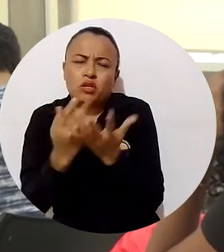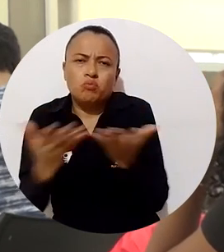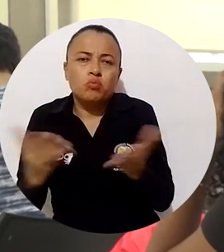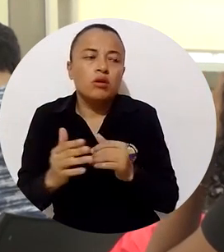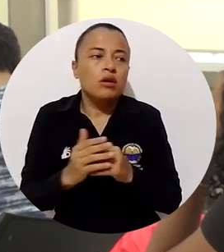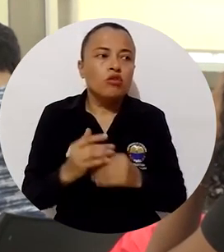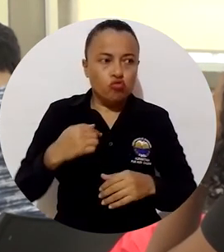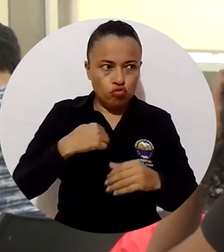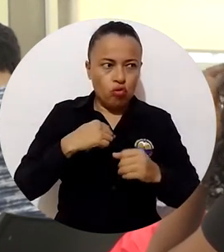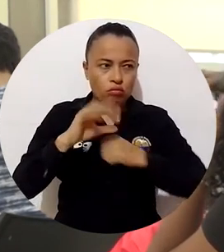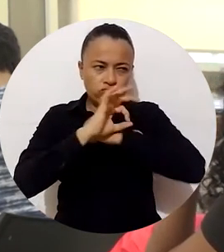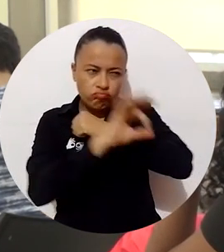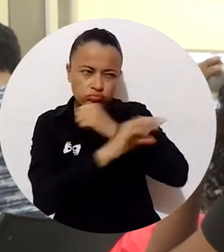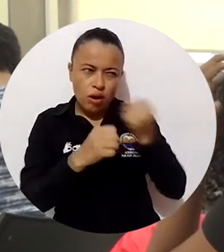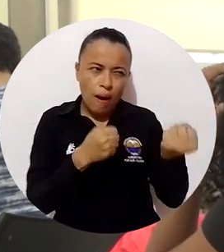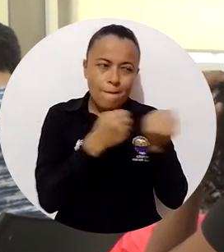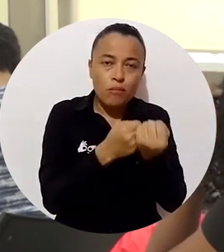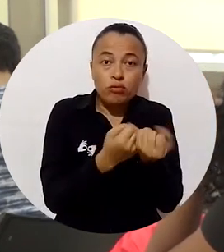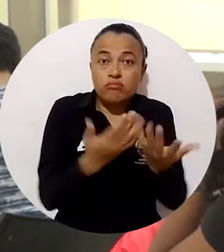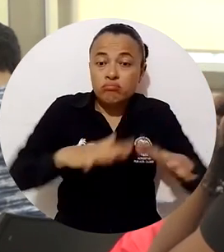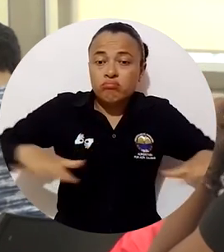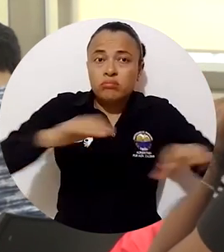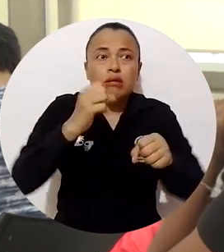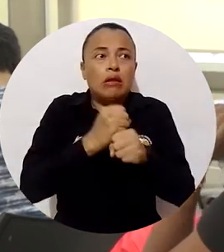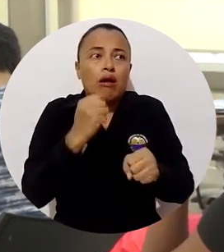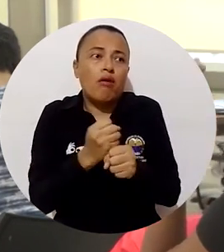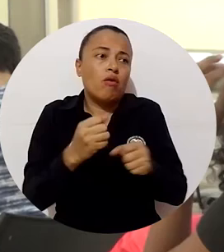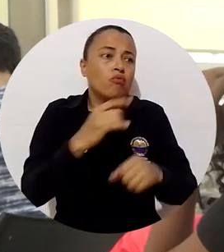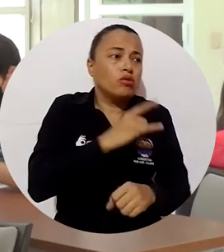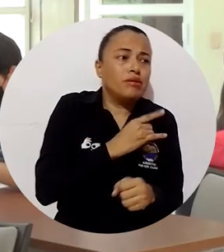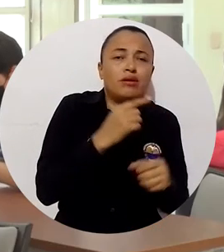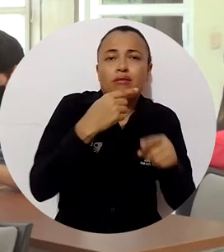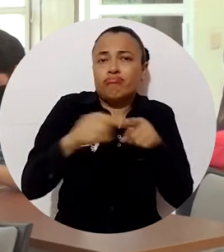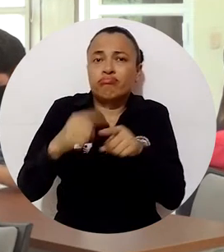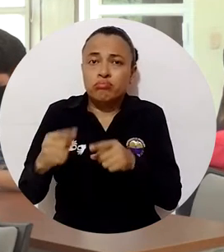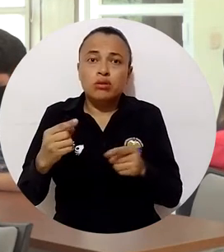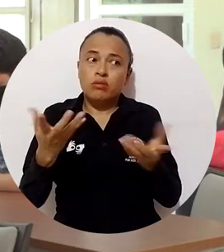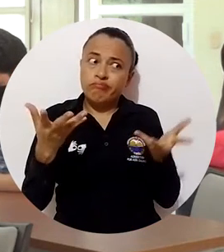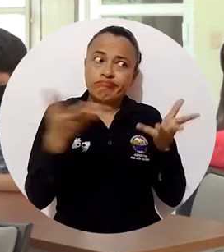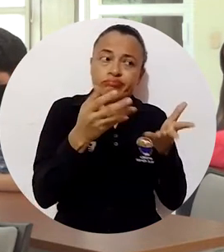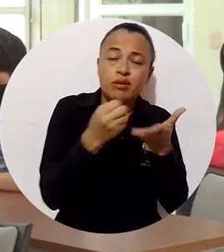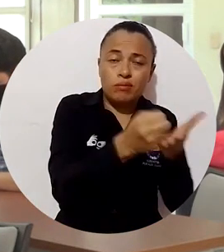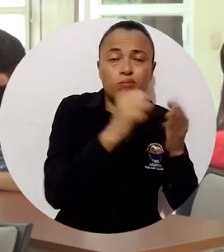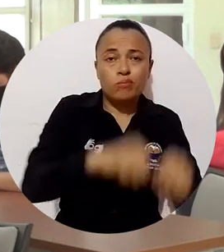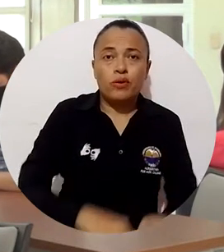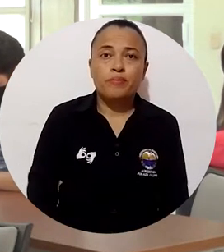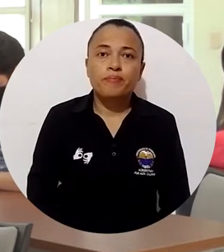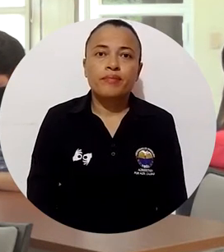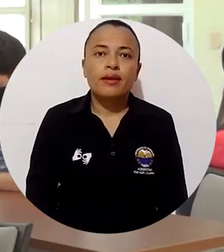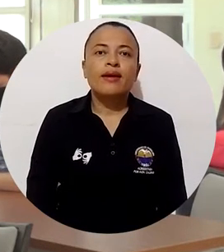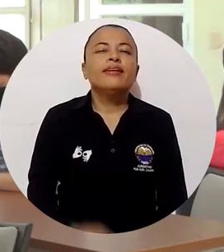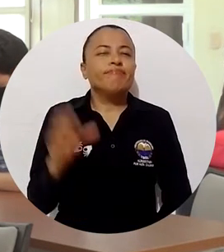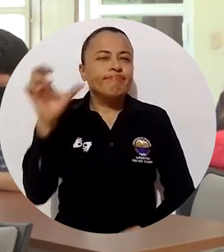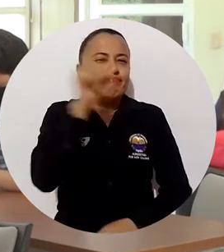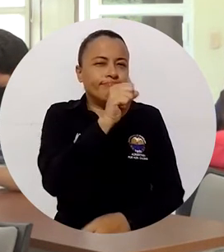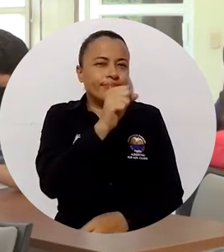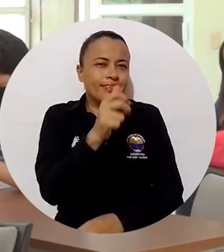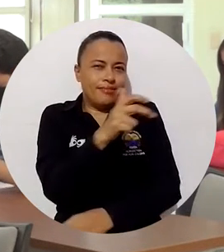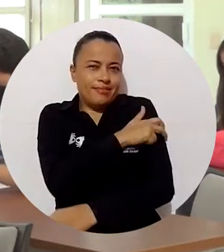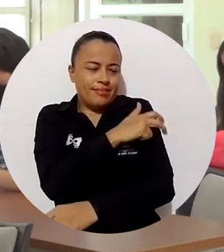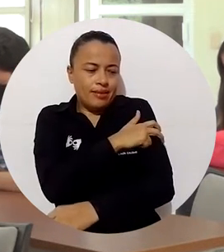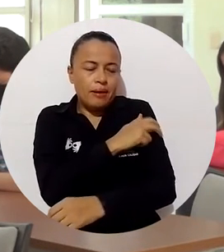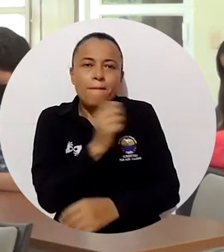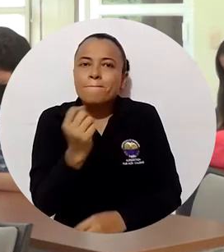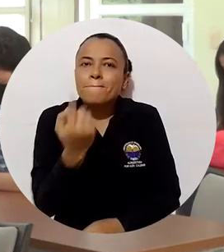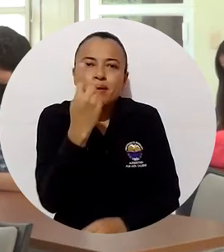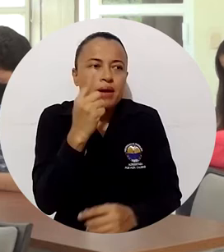cualquier ámbito en el que me encuentre puede llegar a suceder que alguien esté en crisis. En este sentido, hemos identificado que los monitores son